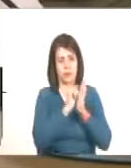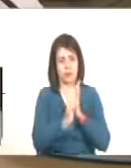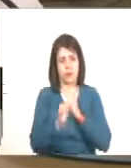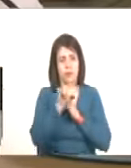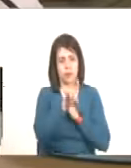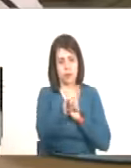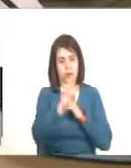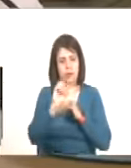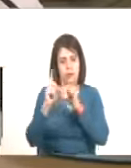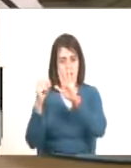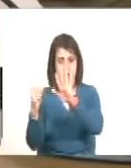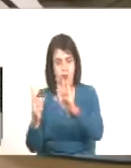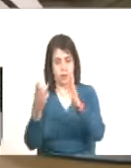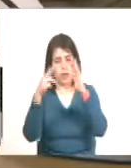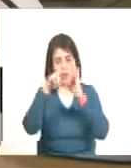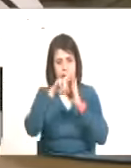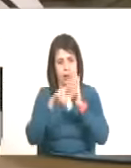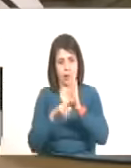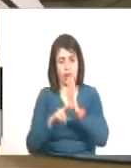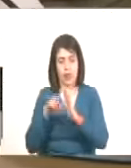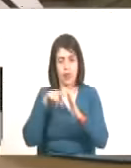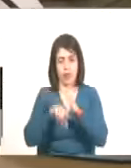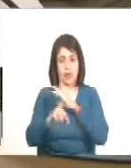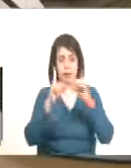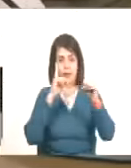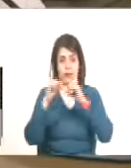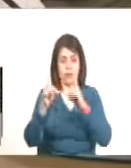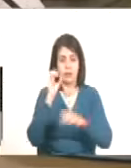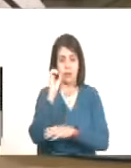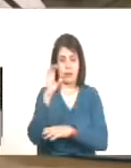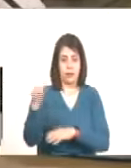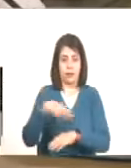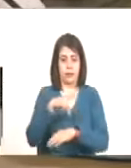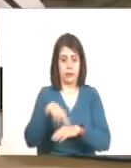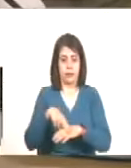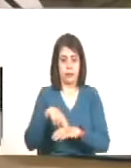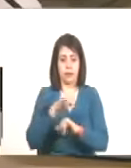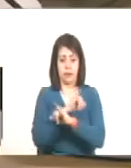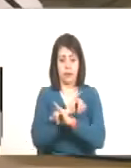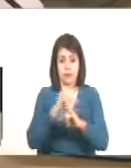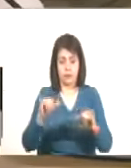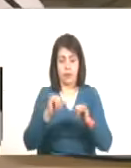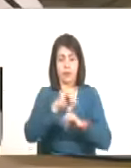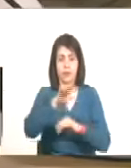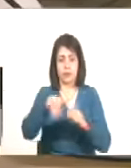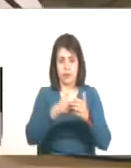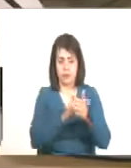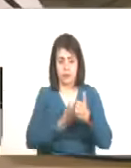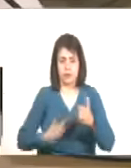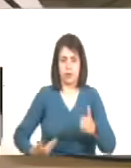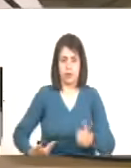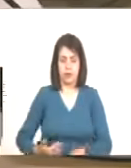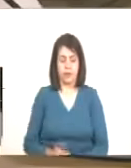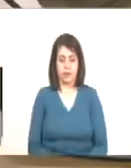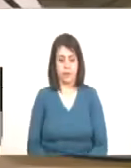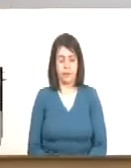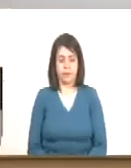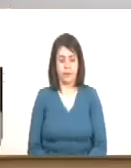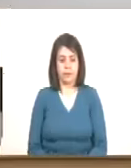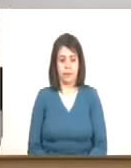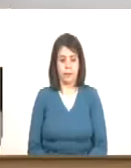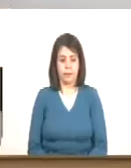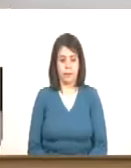artículo 106 del Reglamento Interior y de Debates de la Asamblea Nacional. Es todo, ciudadano vicepresidente.